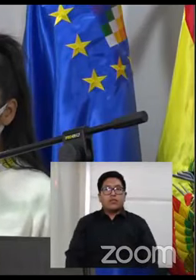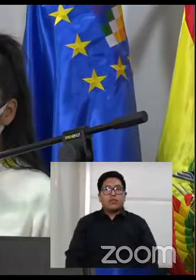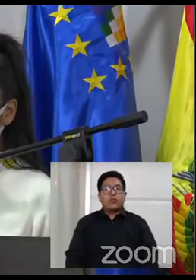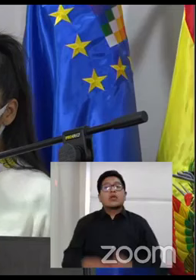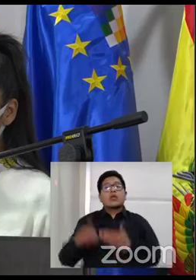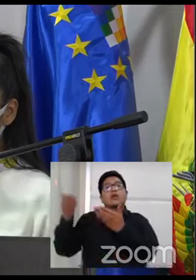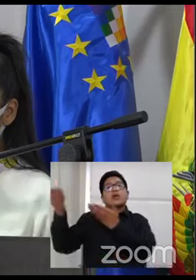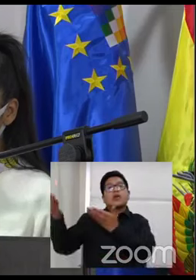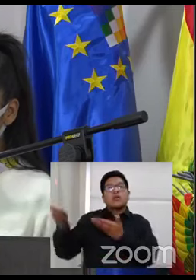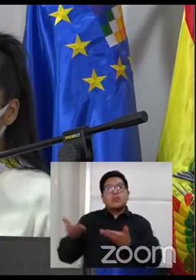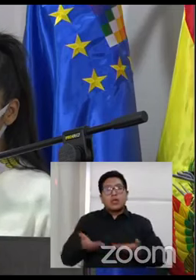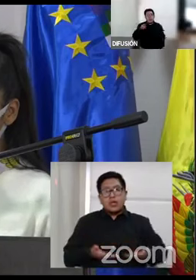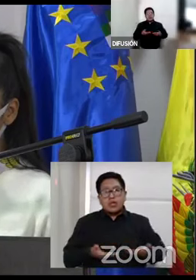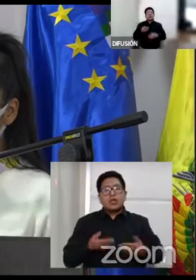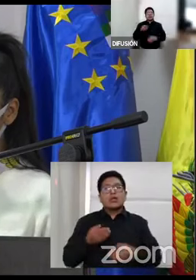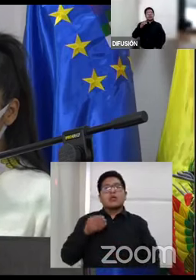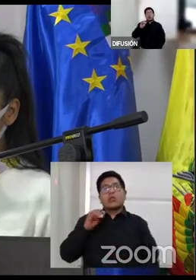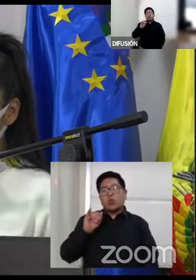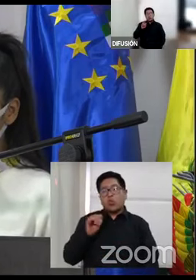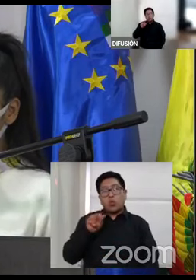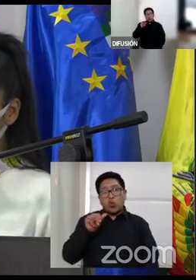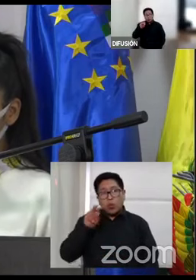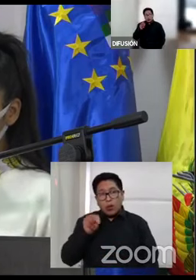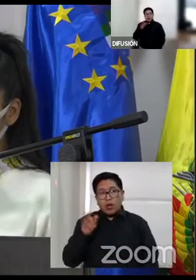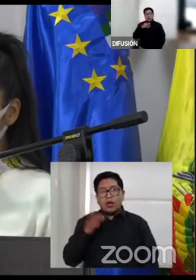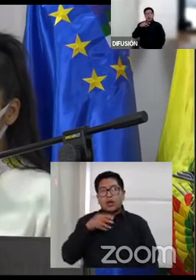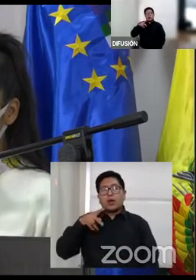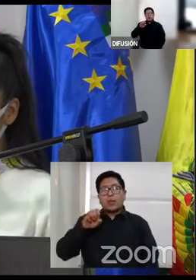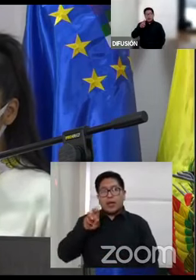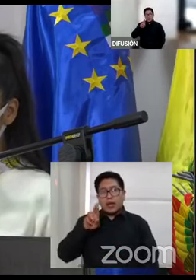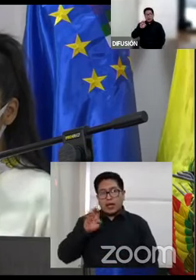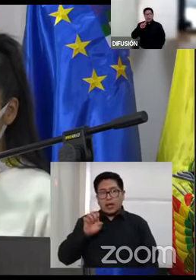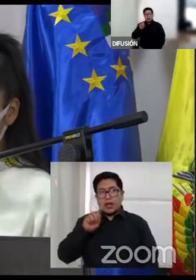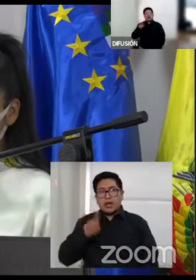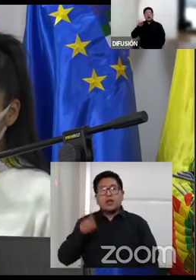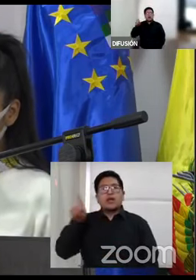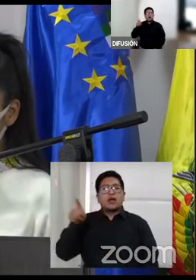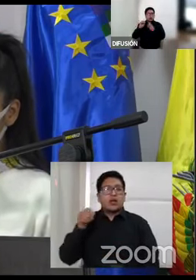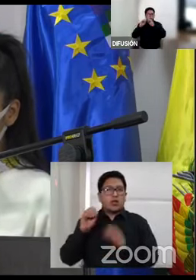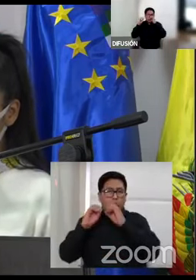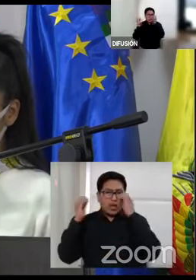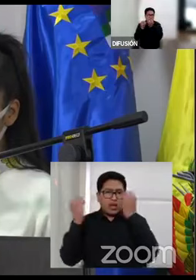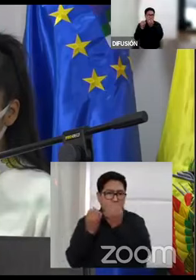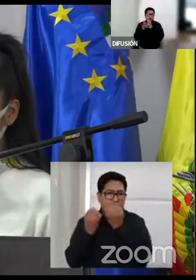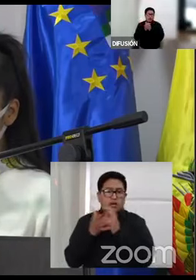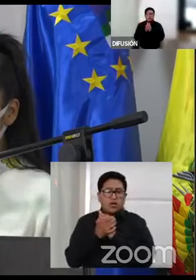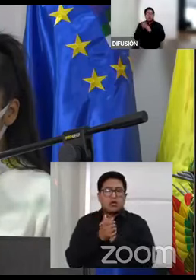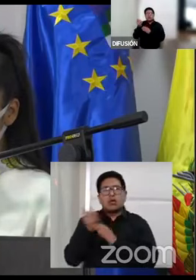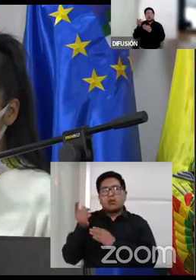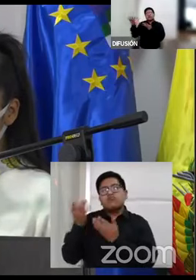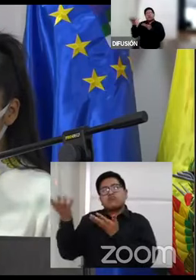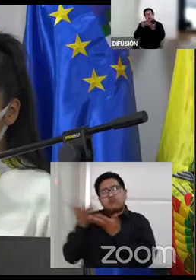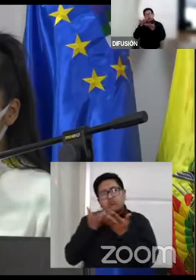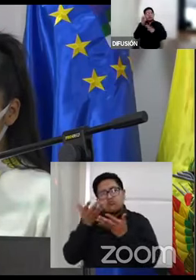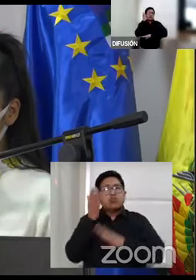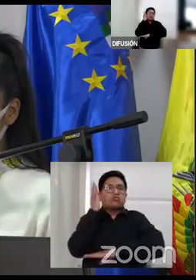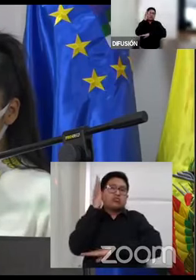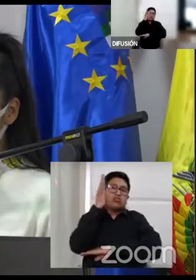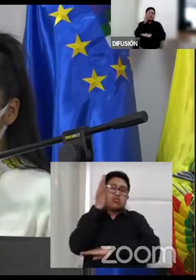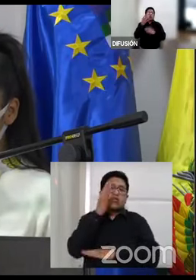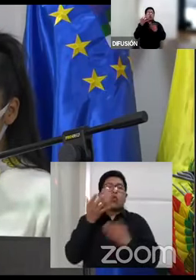al señor juan martín pérez garcía de tejiendo redes de infancia para que nos pueda hablar sobre la construcción de ciudadanía